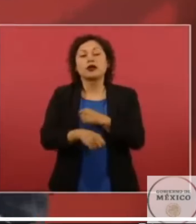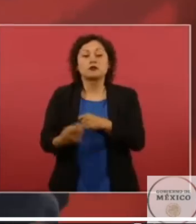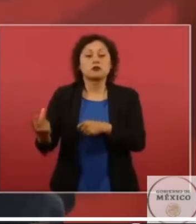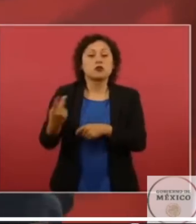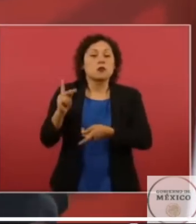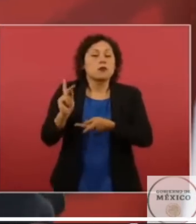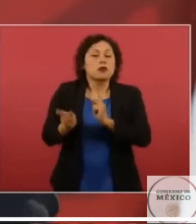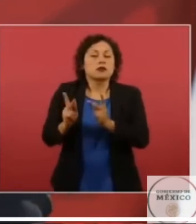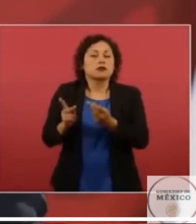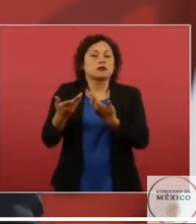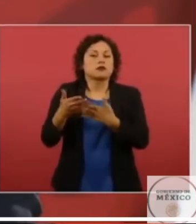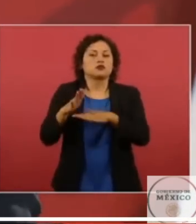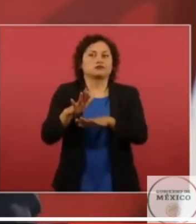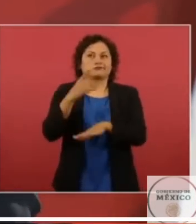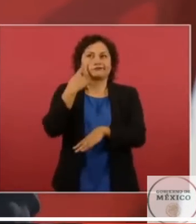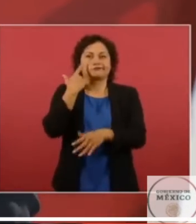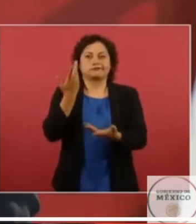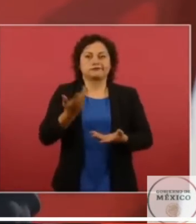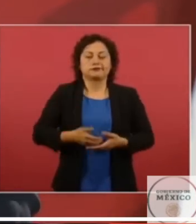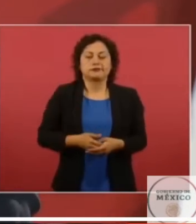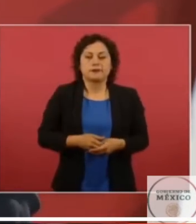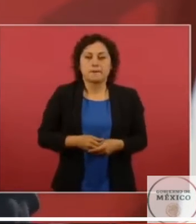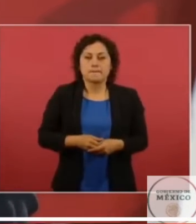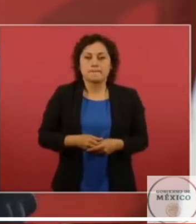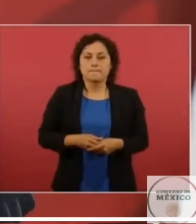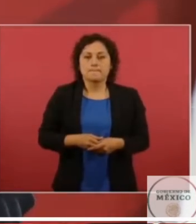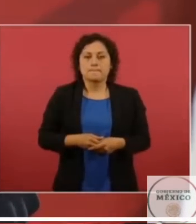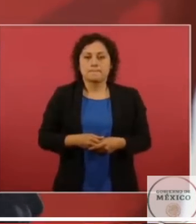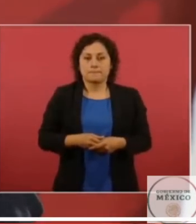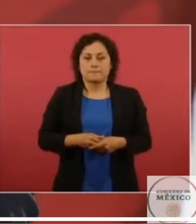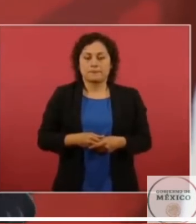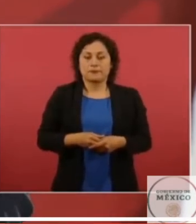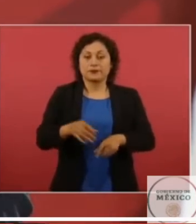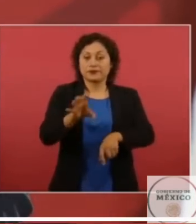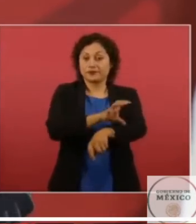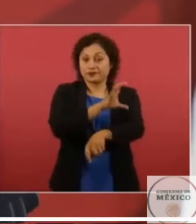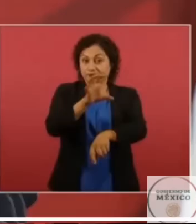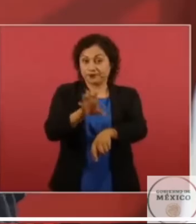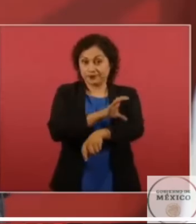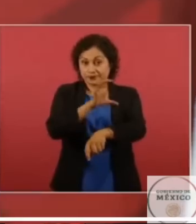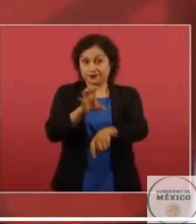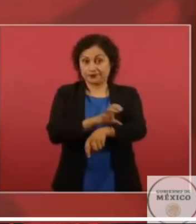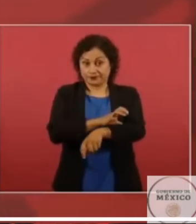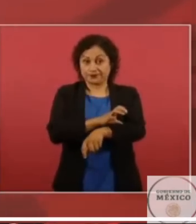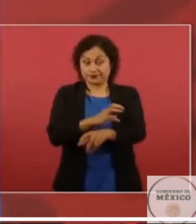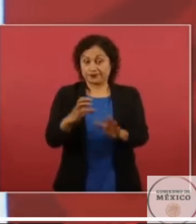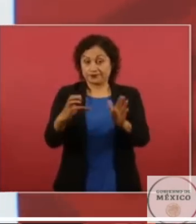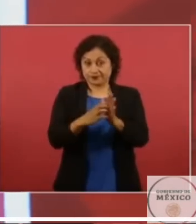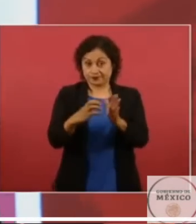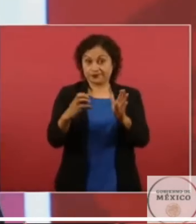como Reforma Universal, todos festejando la decisión de ese juez. Pues les falló porque